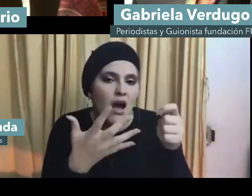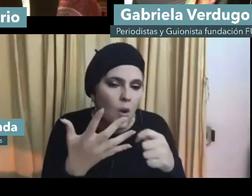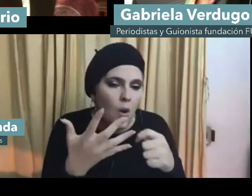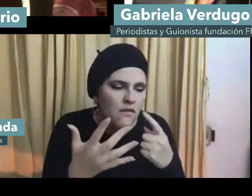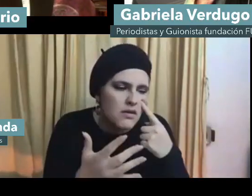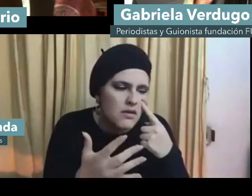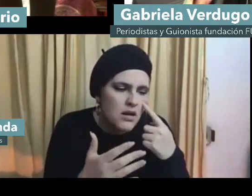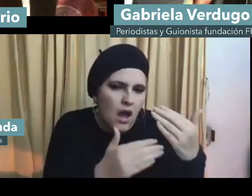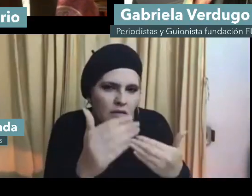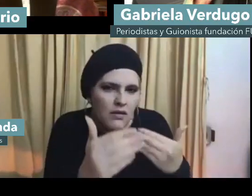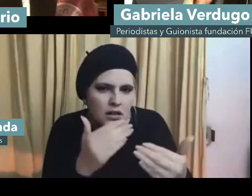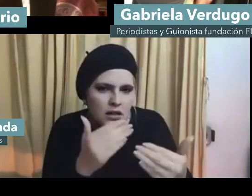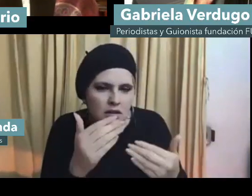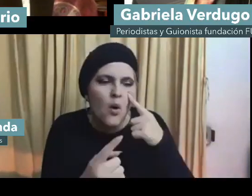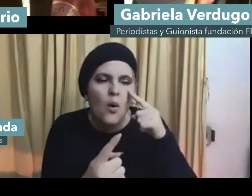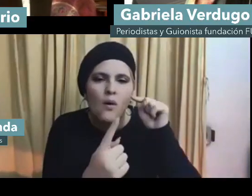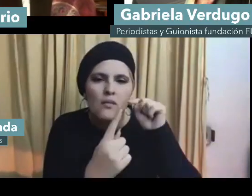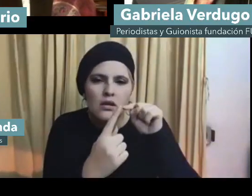terapéuticos y eso